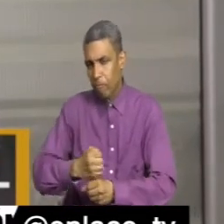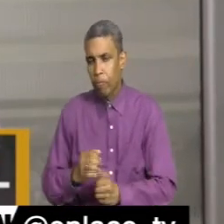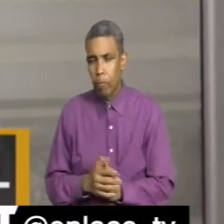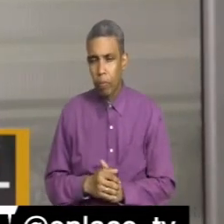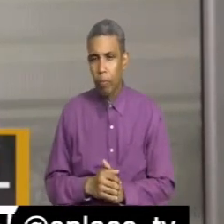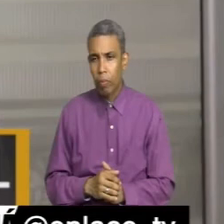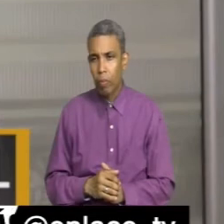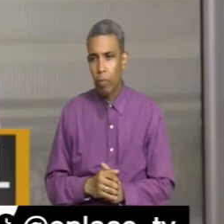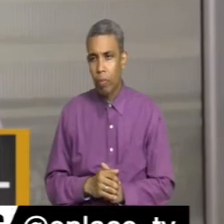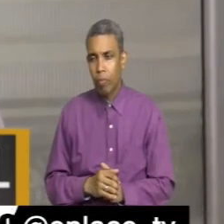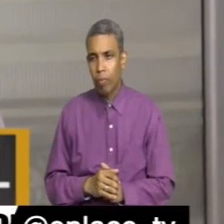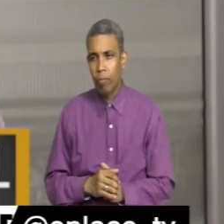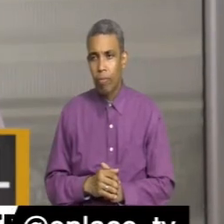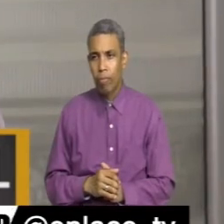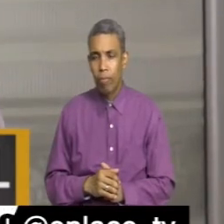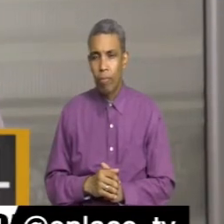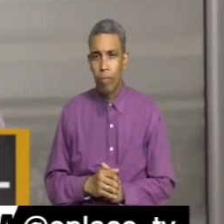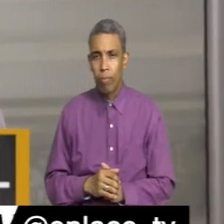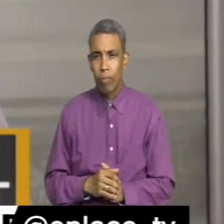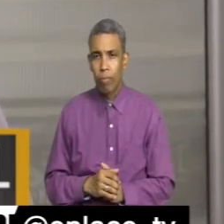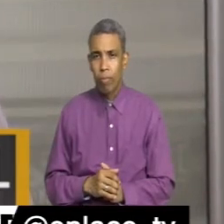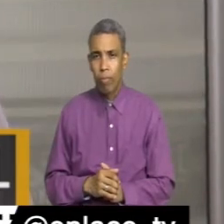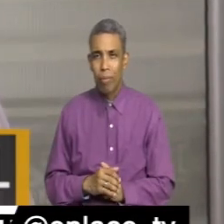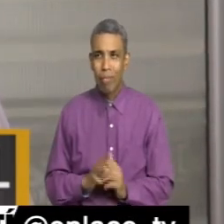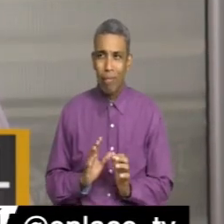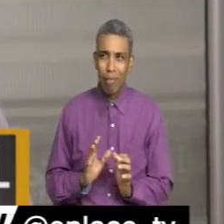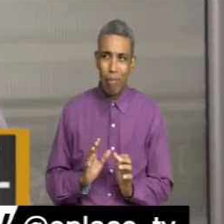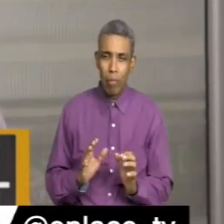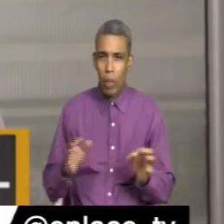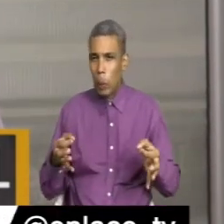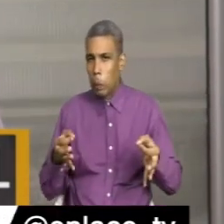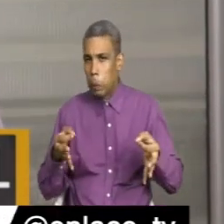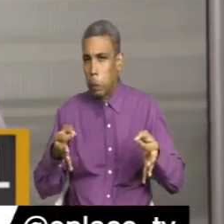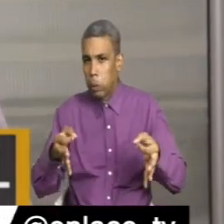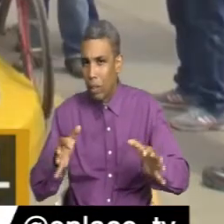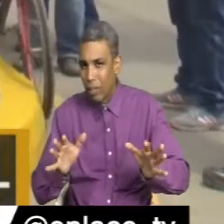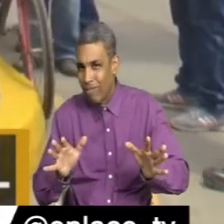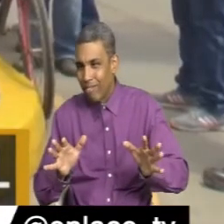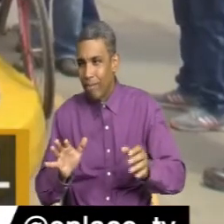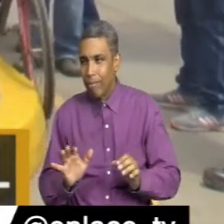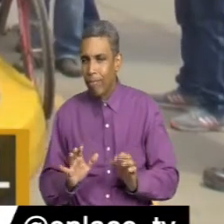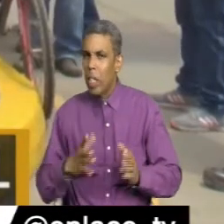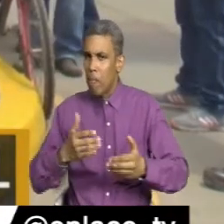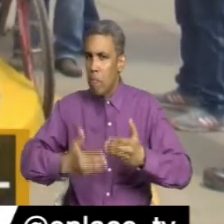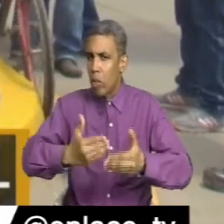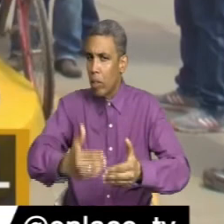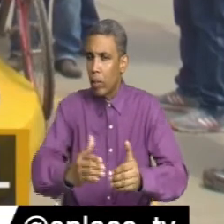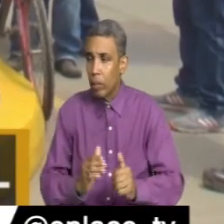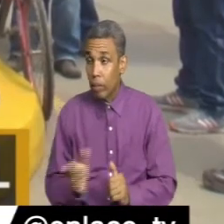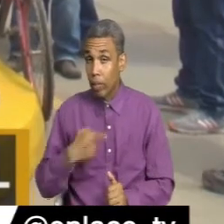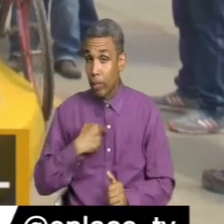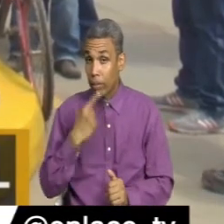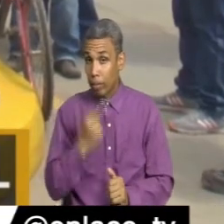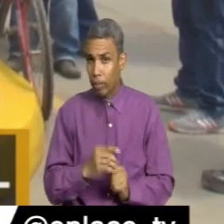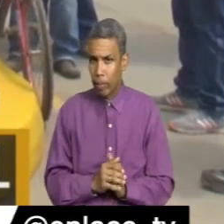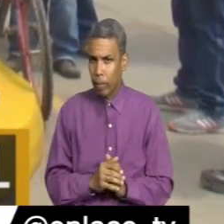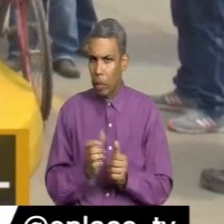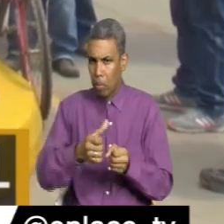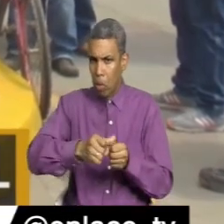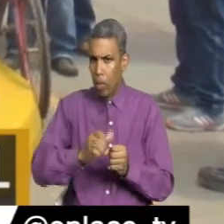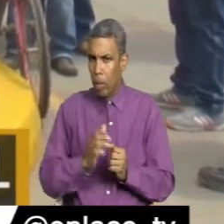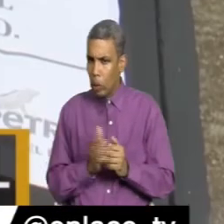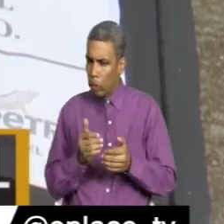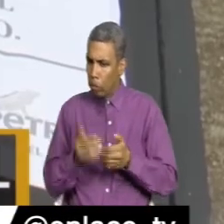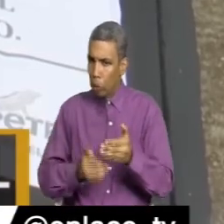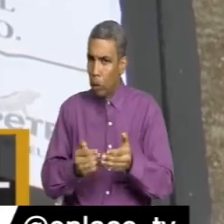colocado unas demoras en el desarrollo normal de los trabajos. El funcionario ha dicho que Ecopetrol ha ajustado los procesos contractuales